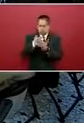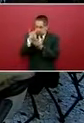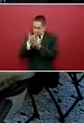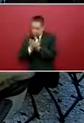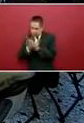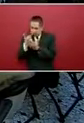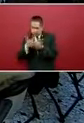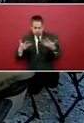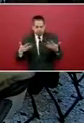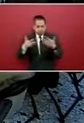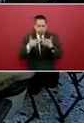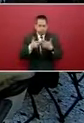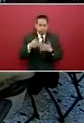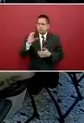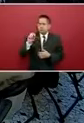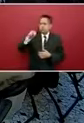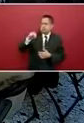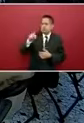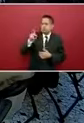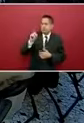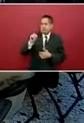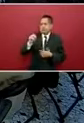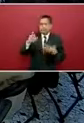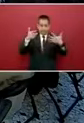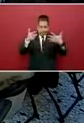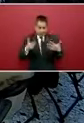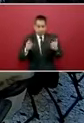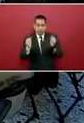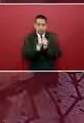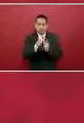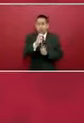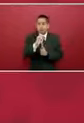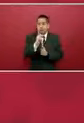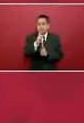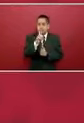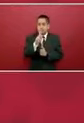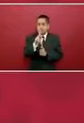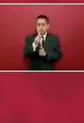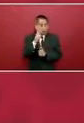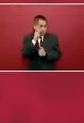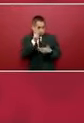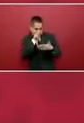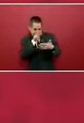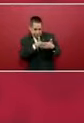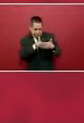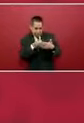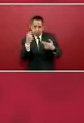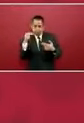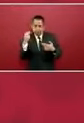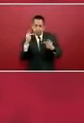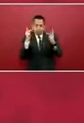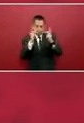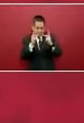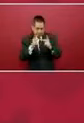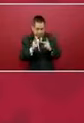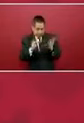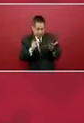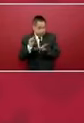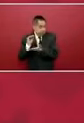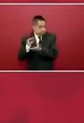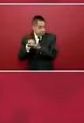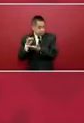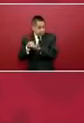Registro Nacional de Población vía la CURP para poder verificar que estemos pagando